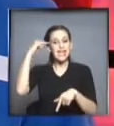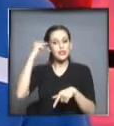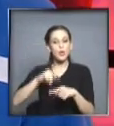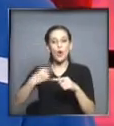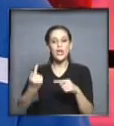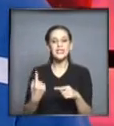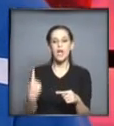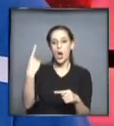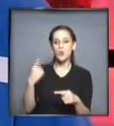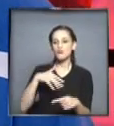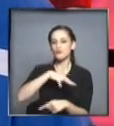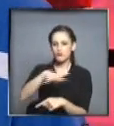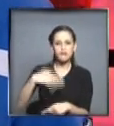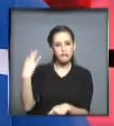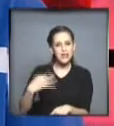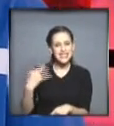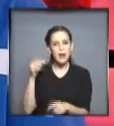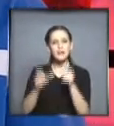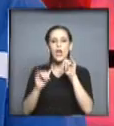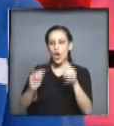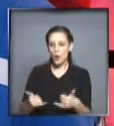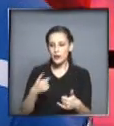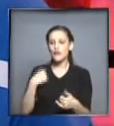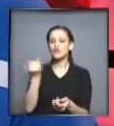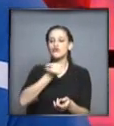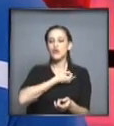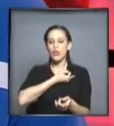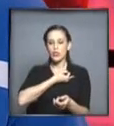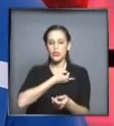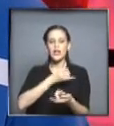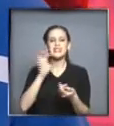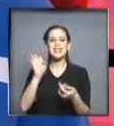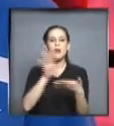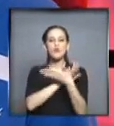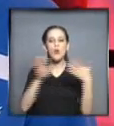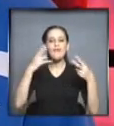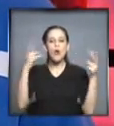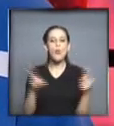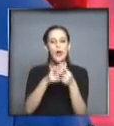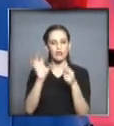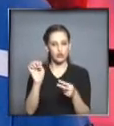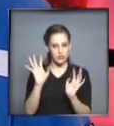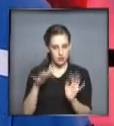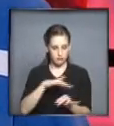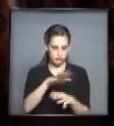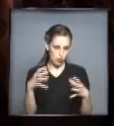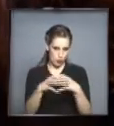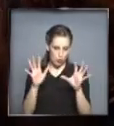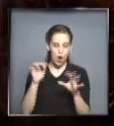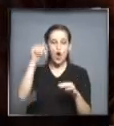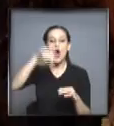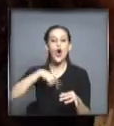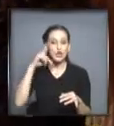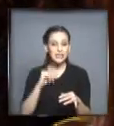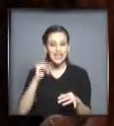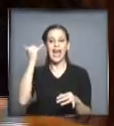de los mejores espacios para los jóvenes. Yo creo ¿Dónde militas, Manuel? Yo en el Nuevo Encuentro, la Juventud de Nuevo Encuentro. Okay. Yo creo que, o sea... Hoy en día, como decían,